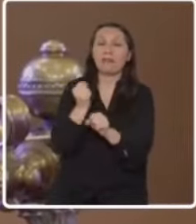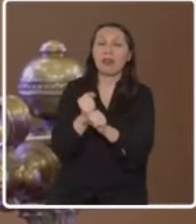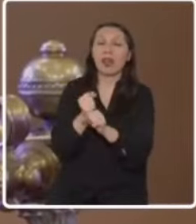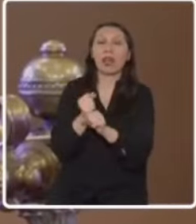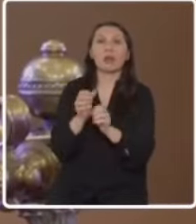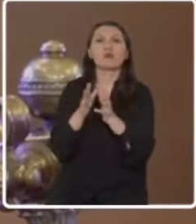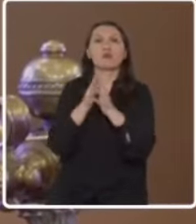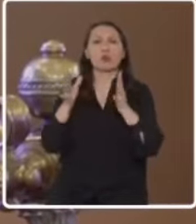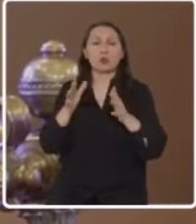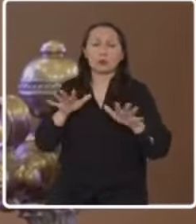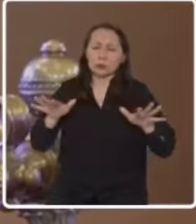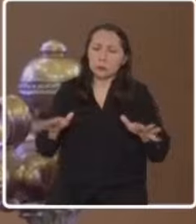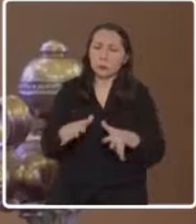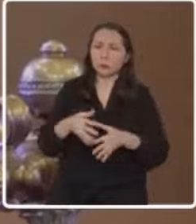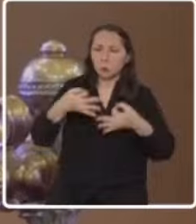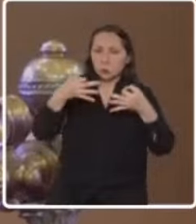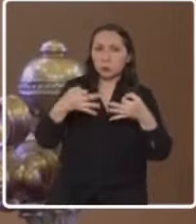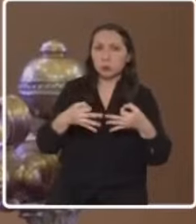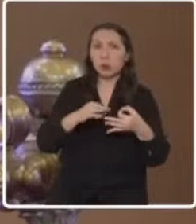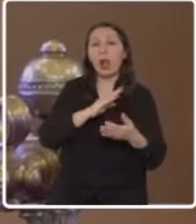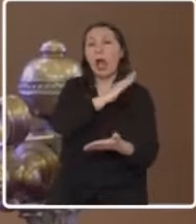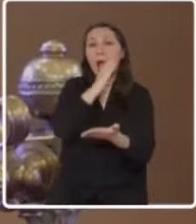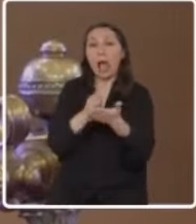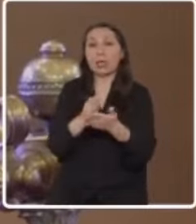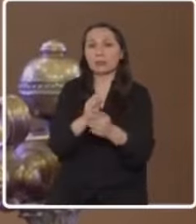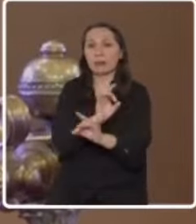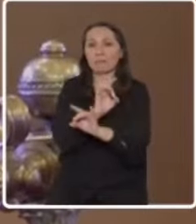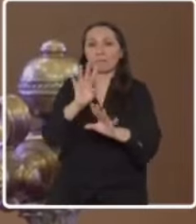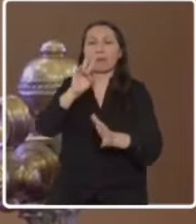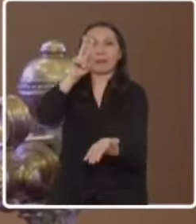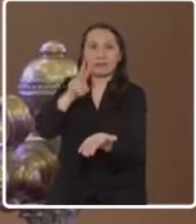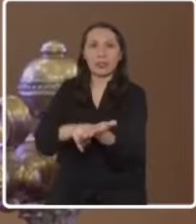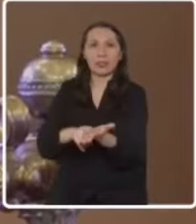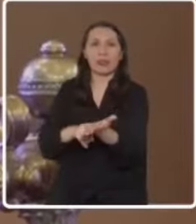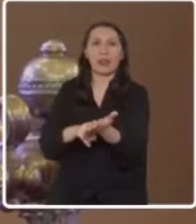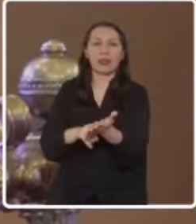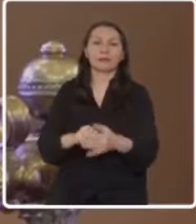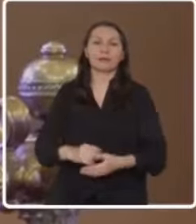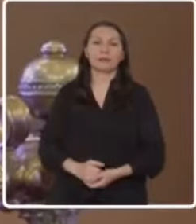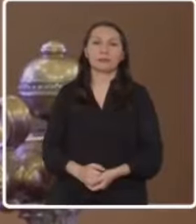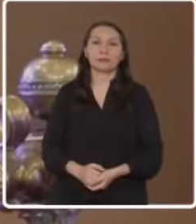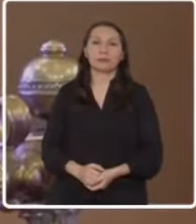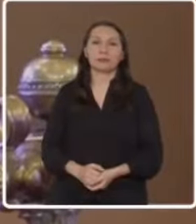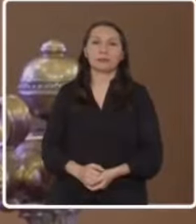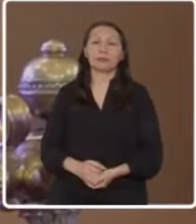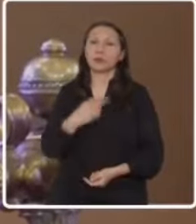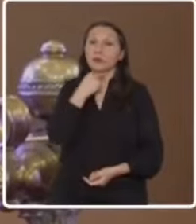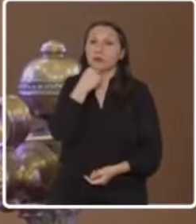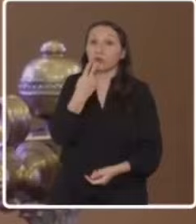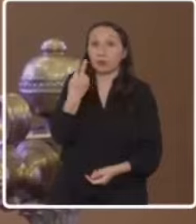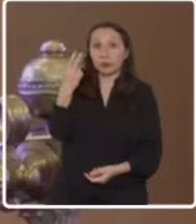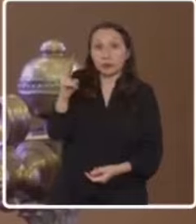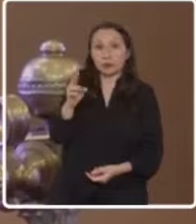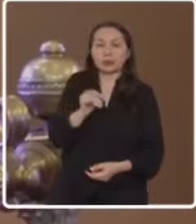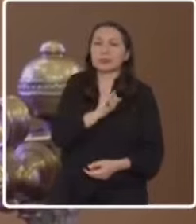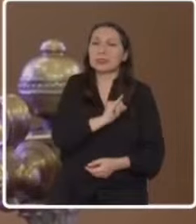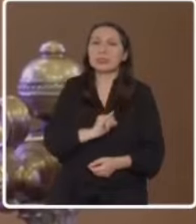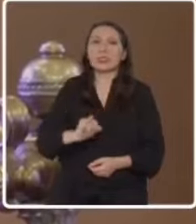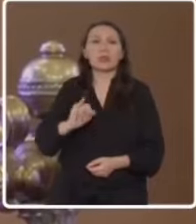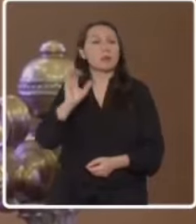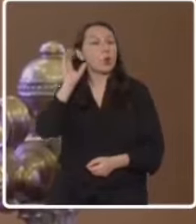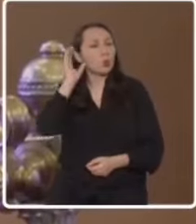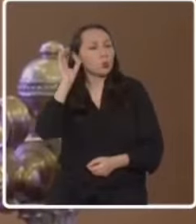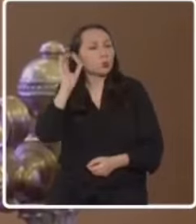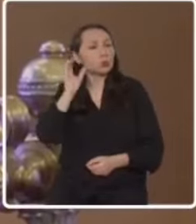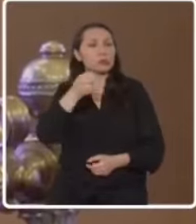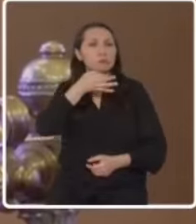trabajaba con gran tesón hasta convertirlos en realidad. Su voz siempre fue